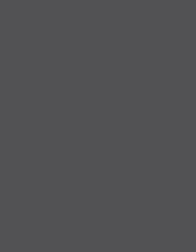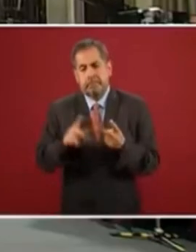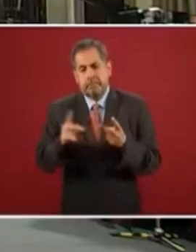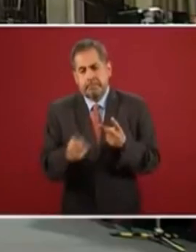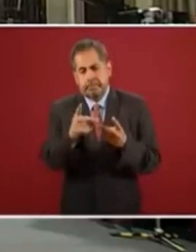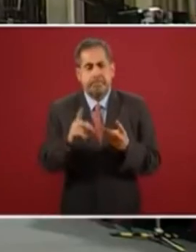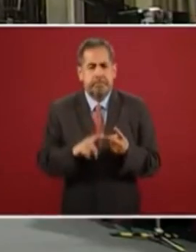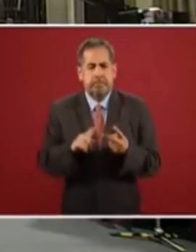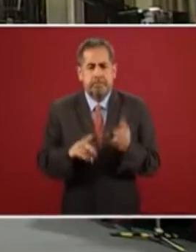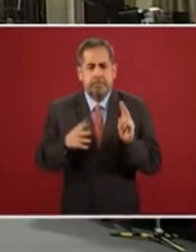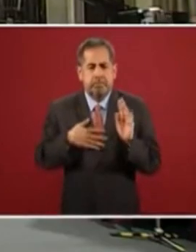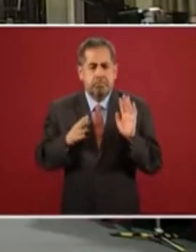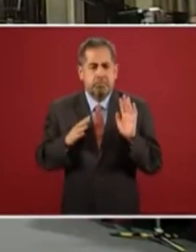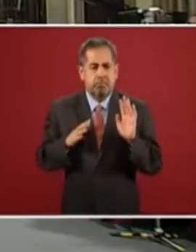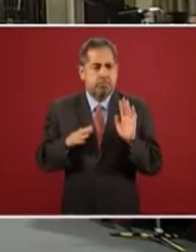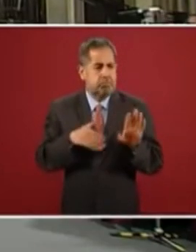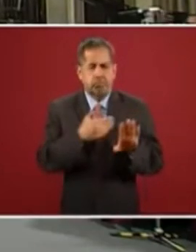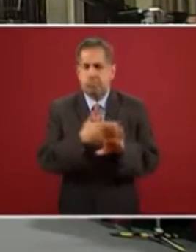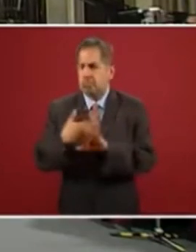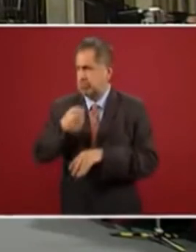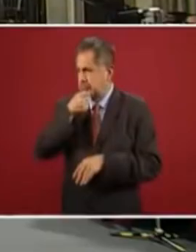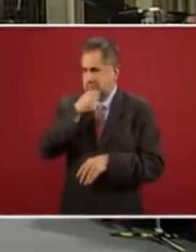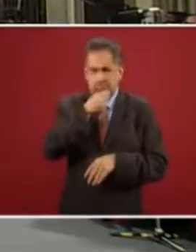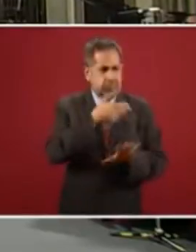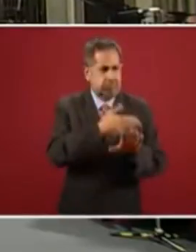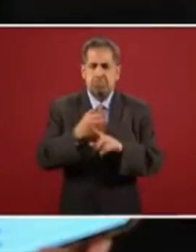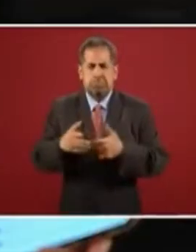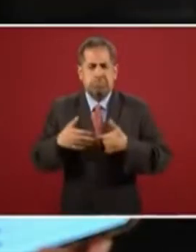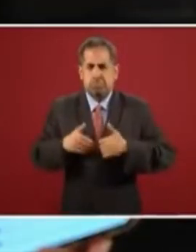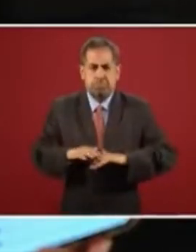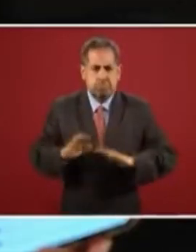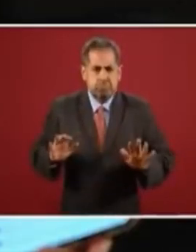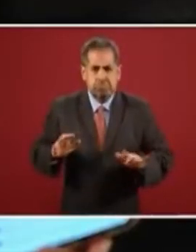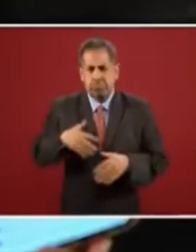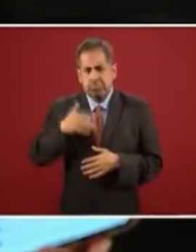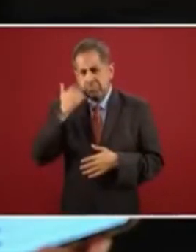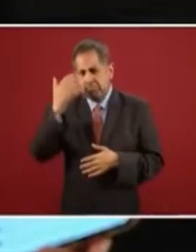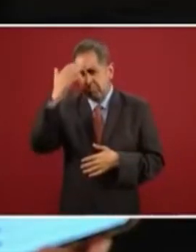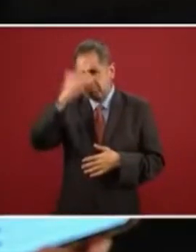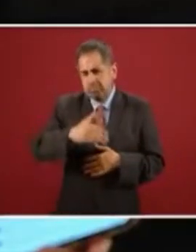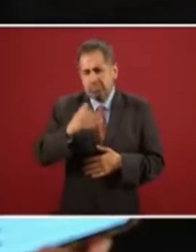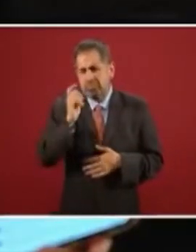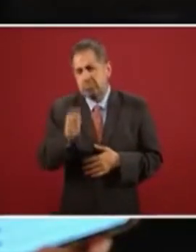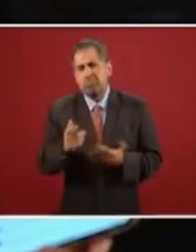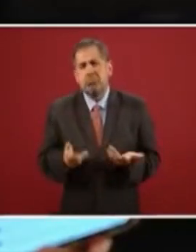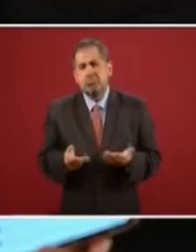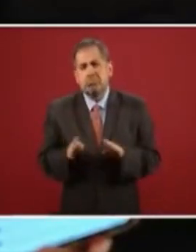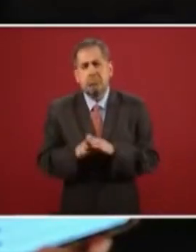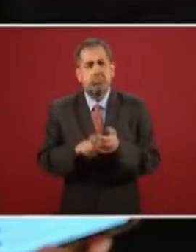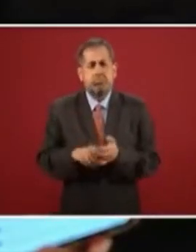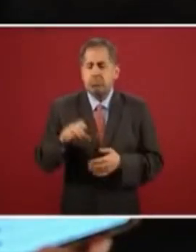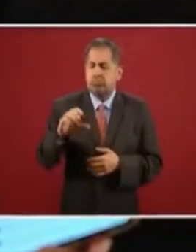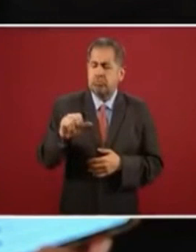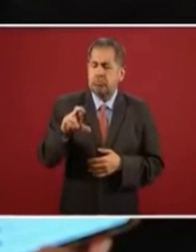yo no tengo nada en contra de ningún reportero mucho menos de los medios sin embargo quisiera saber específicamente con carlos loret de mola